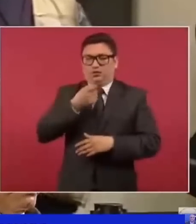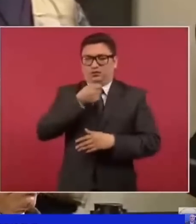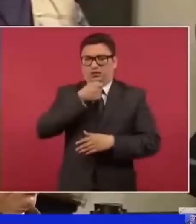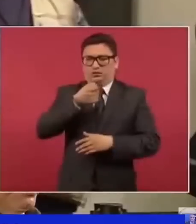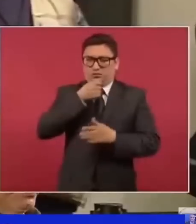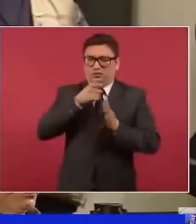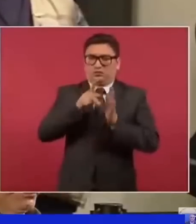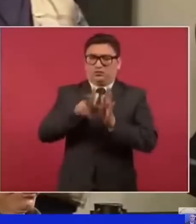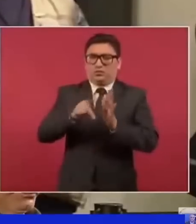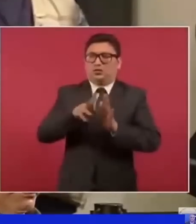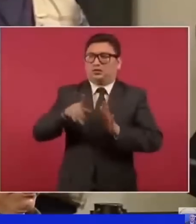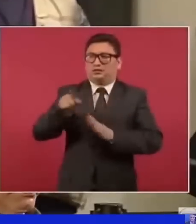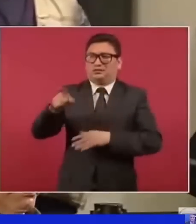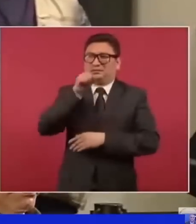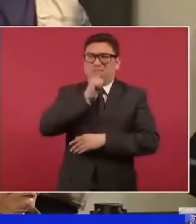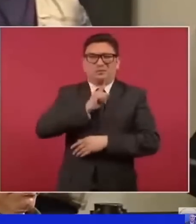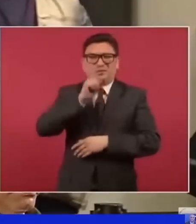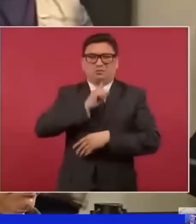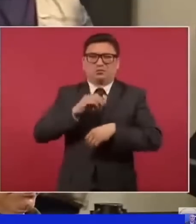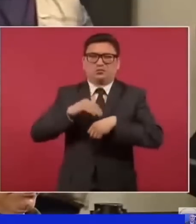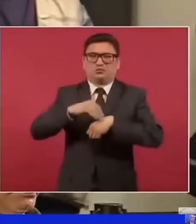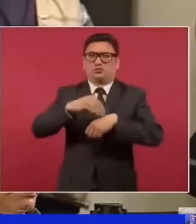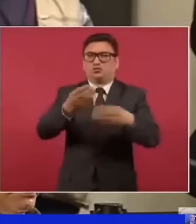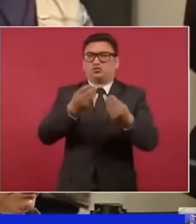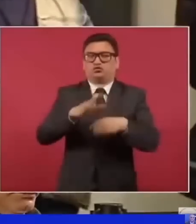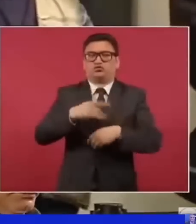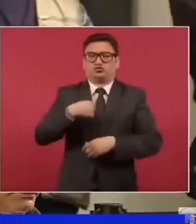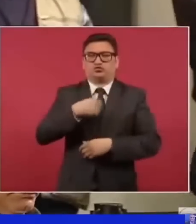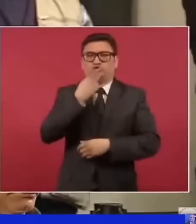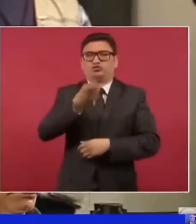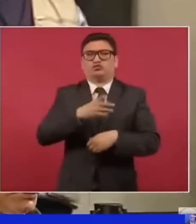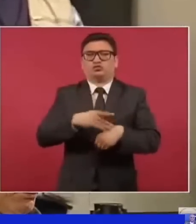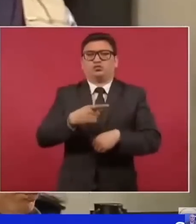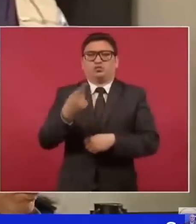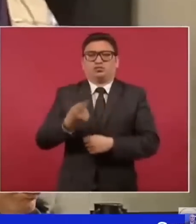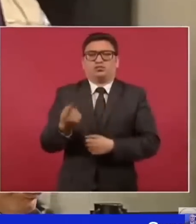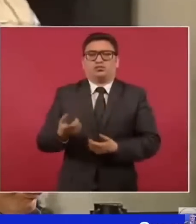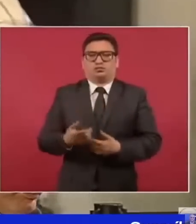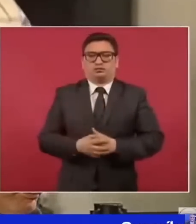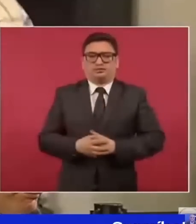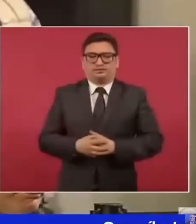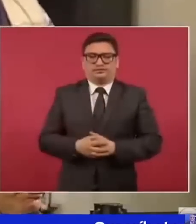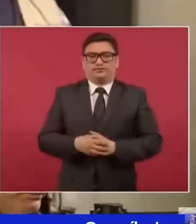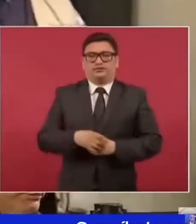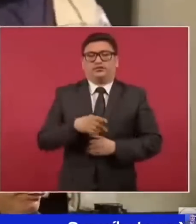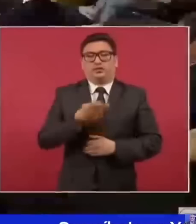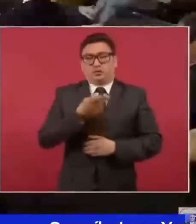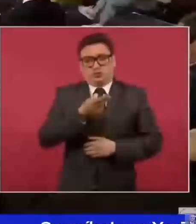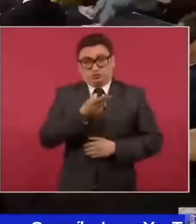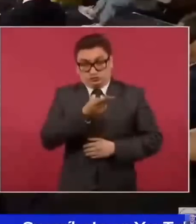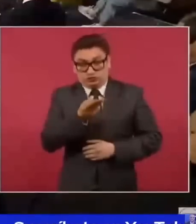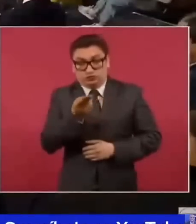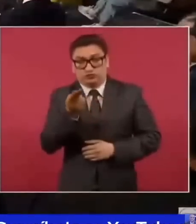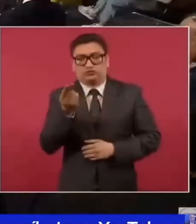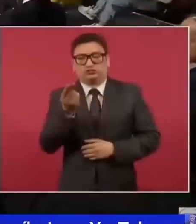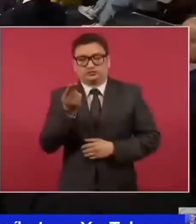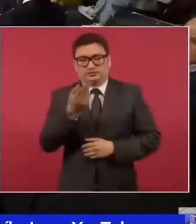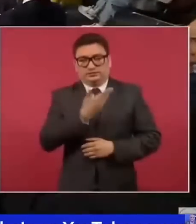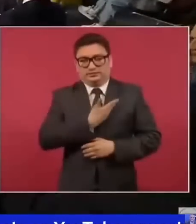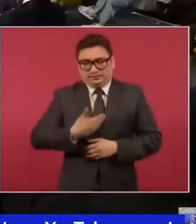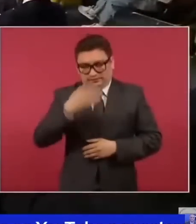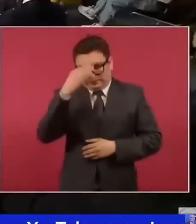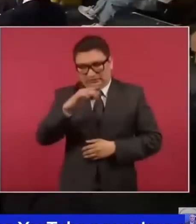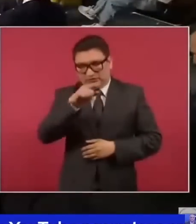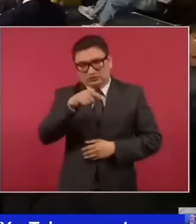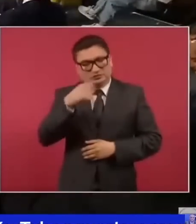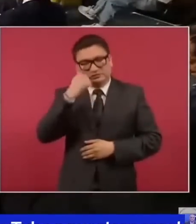diga tantas mentiras. Y lo menciono, presidente, porque usted ha sido insistente en este